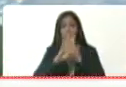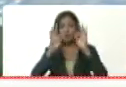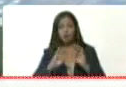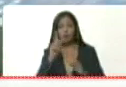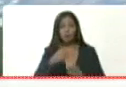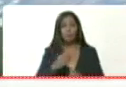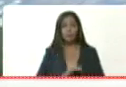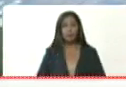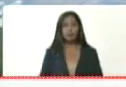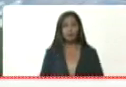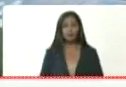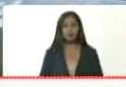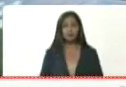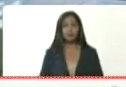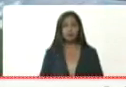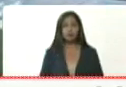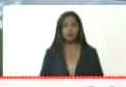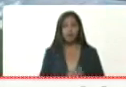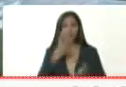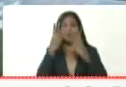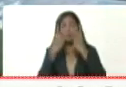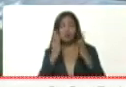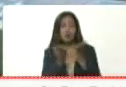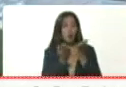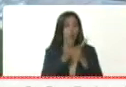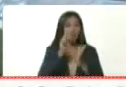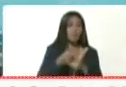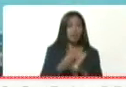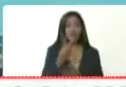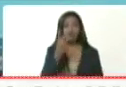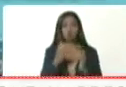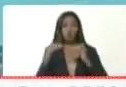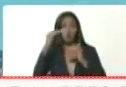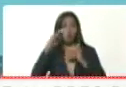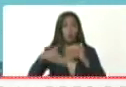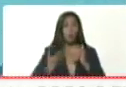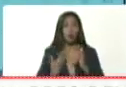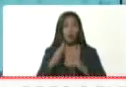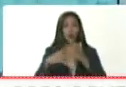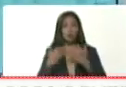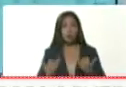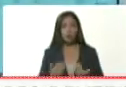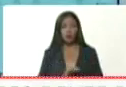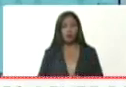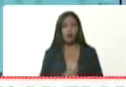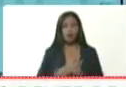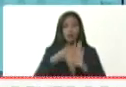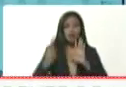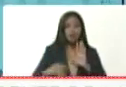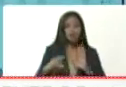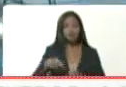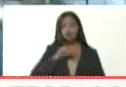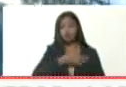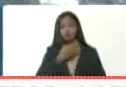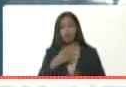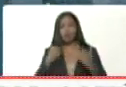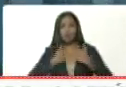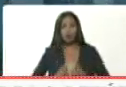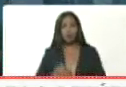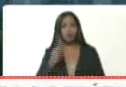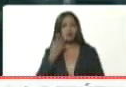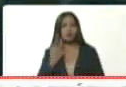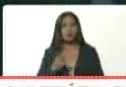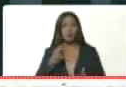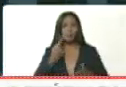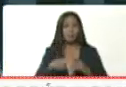y para las ferias escolares son dos niveles el nivel de derechos sociales querido el morral pero